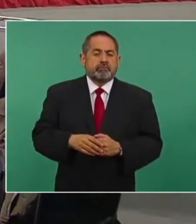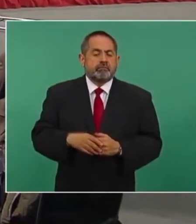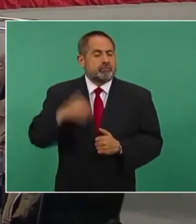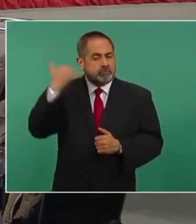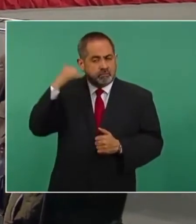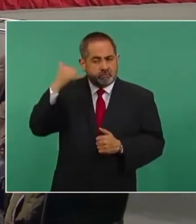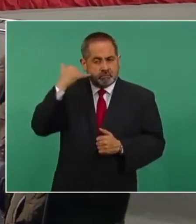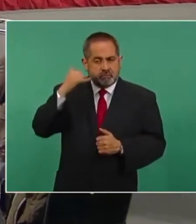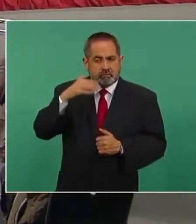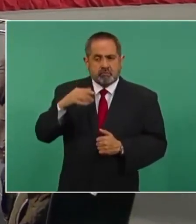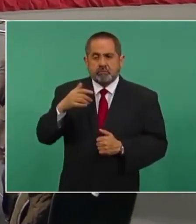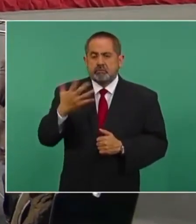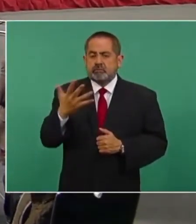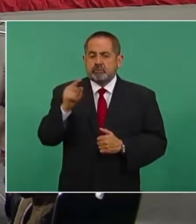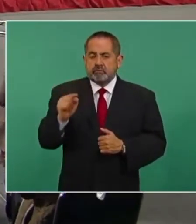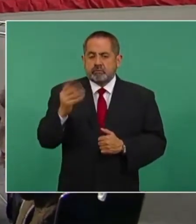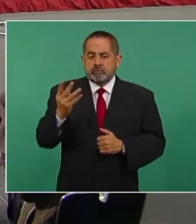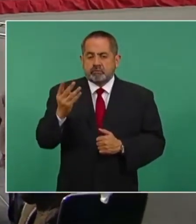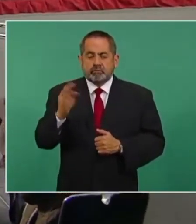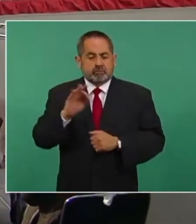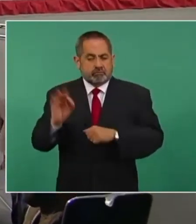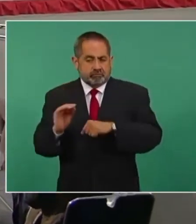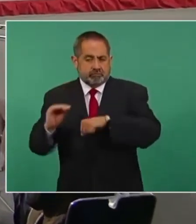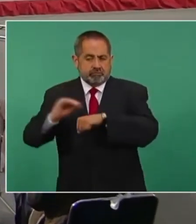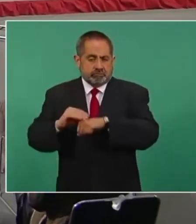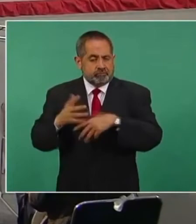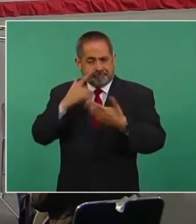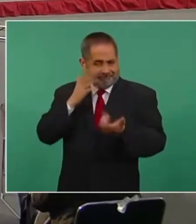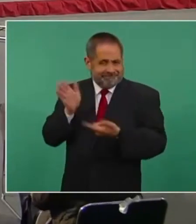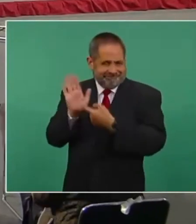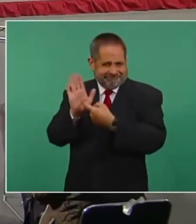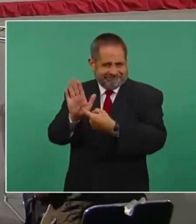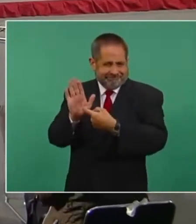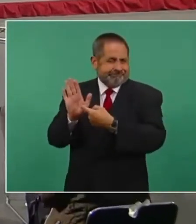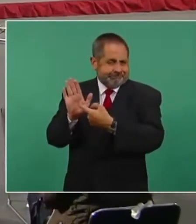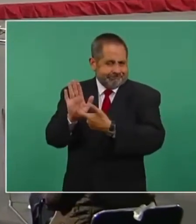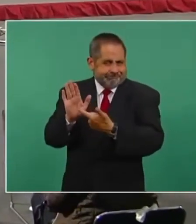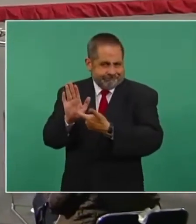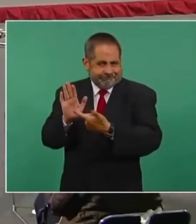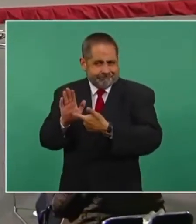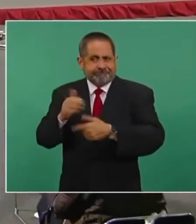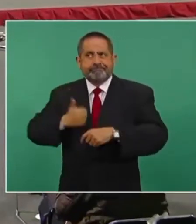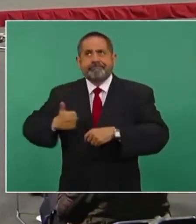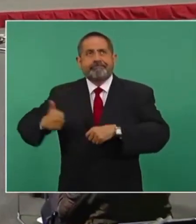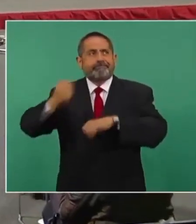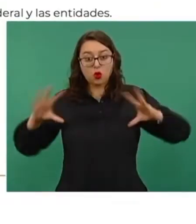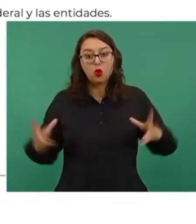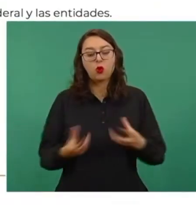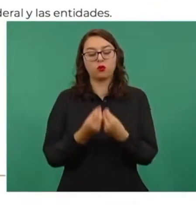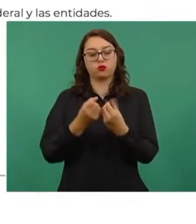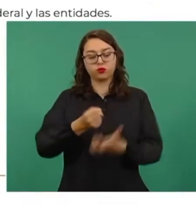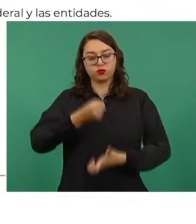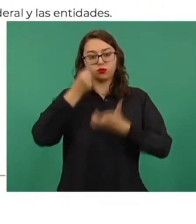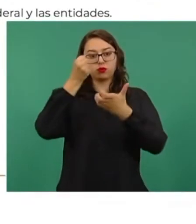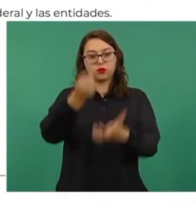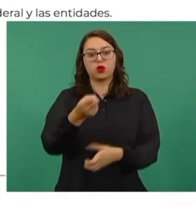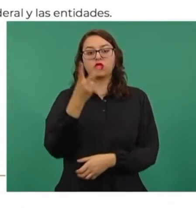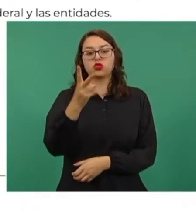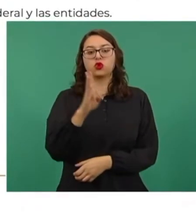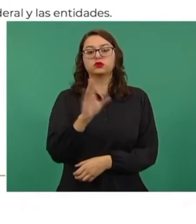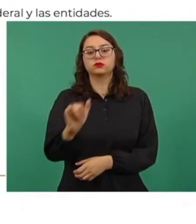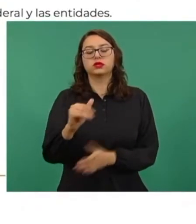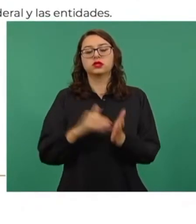llevan a cabo el gobierno federal y las entidades. En este sentido, el gasto federalizado 2021 o presupuesto total para